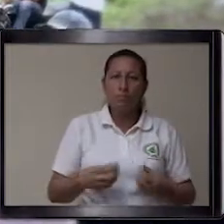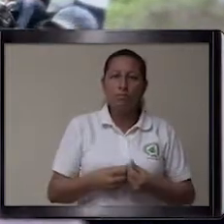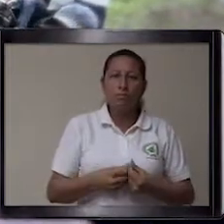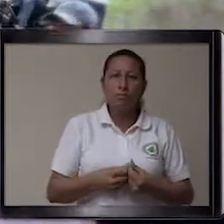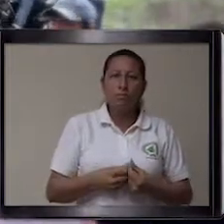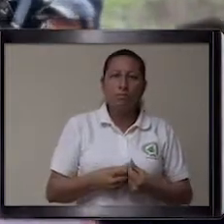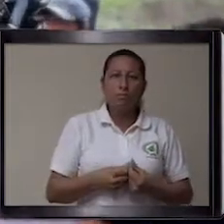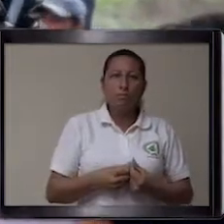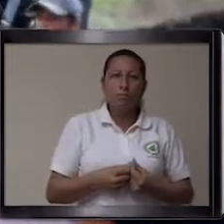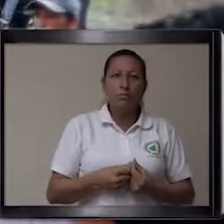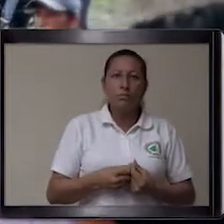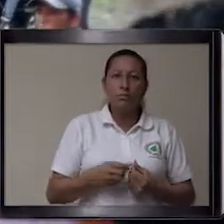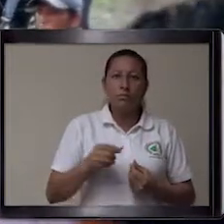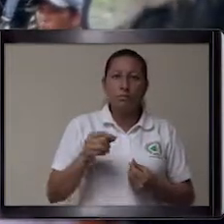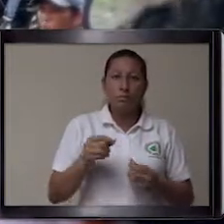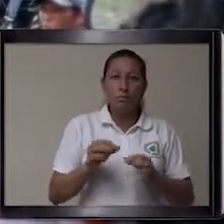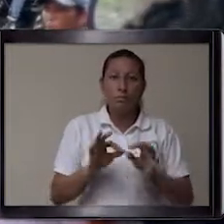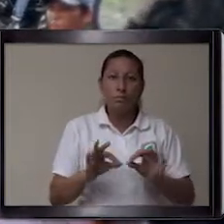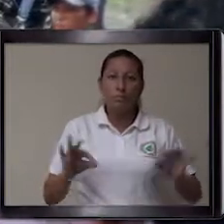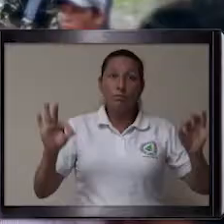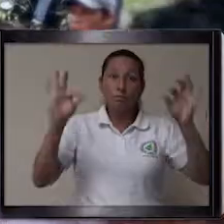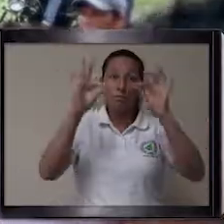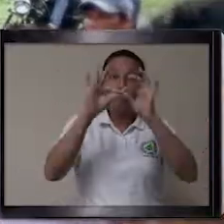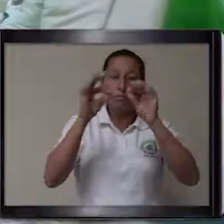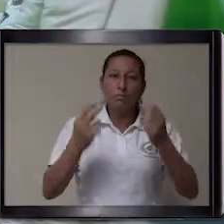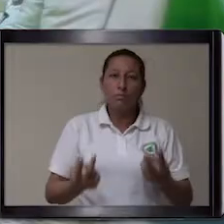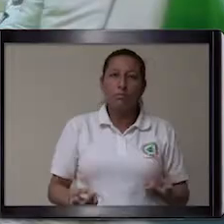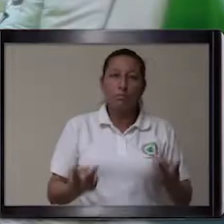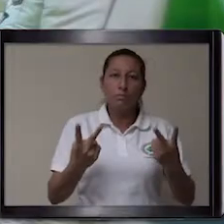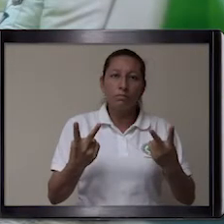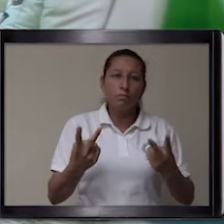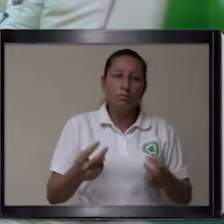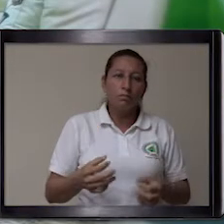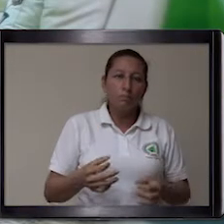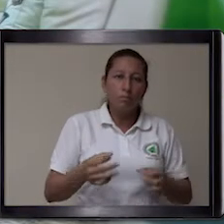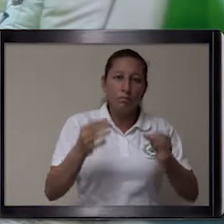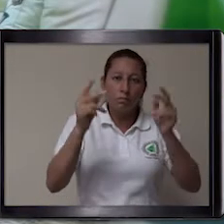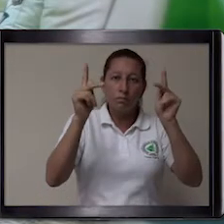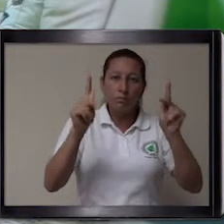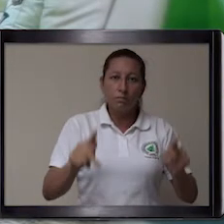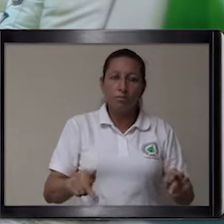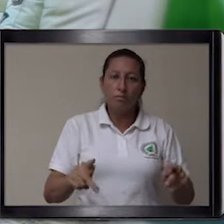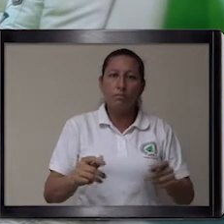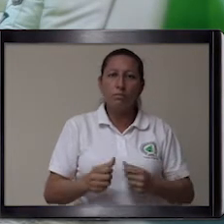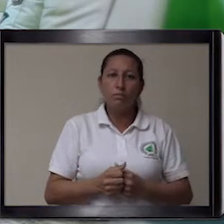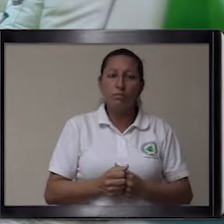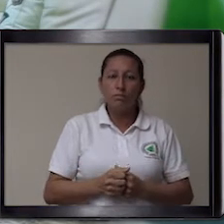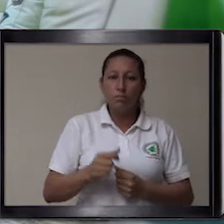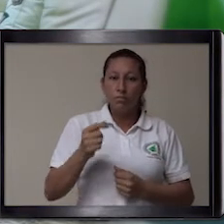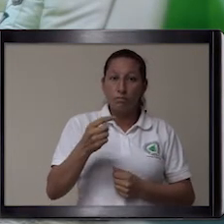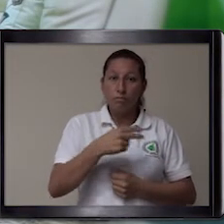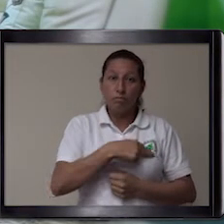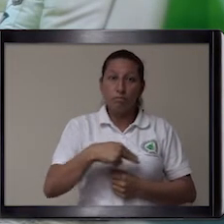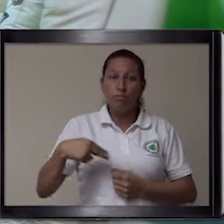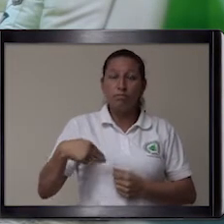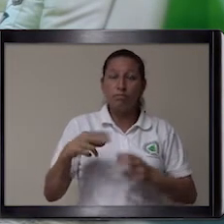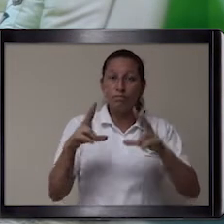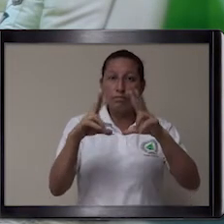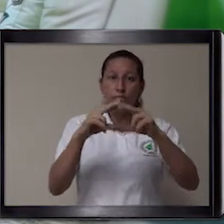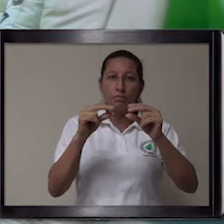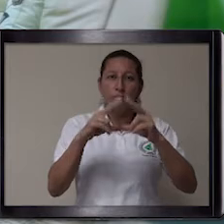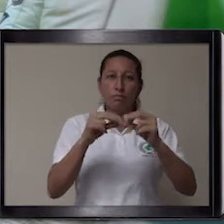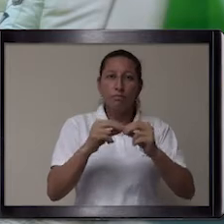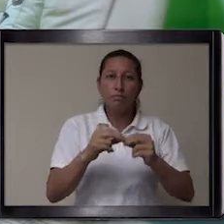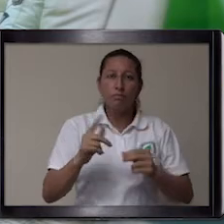propiedad pública, pero lo más importante, salvar vidas humanas. Así es. Y tenemos nosotros como nicaragüenses, ¿verdad?, dos experiencias que